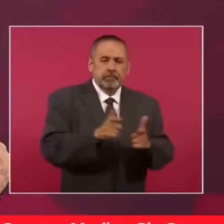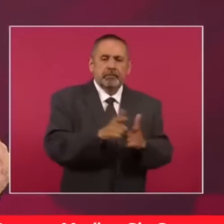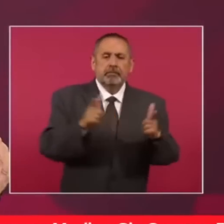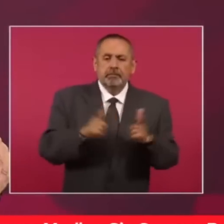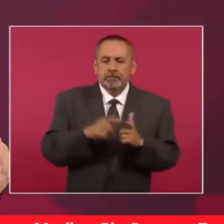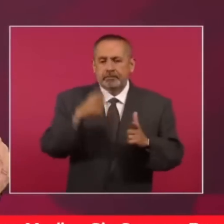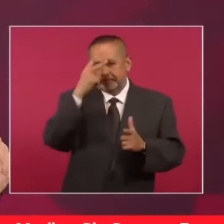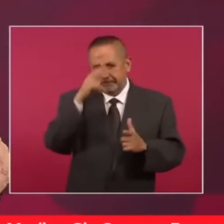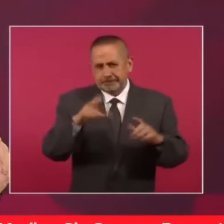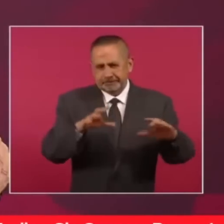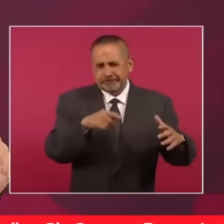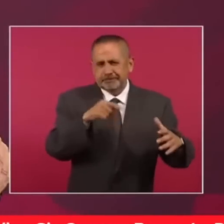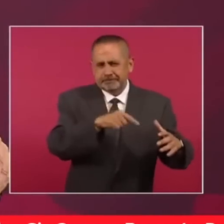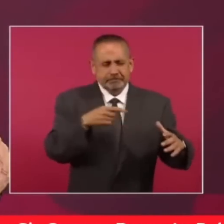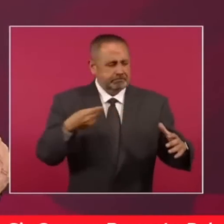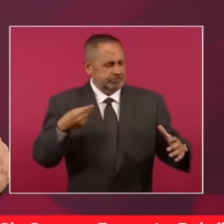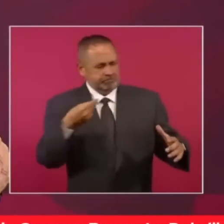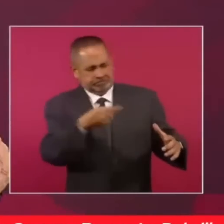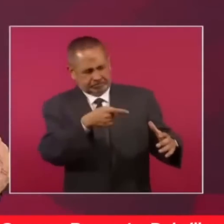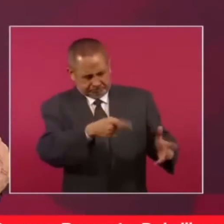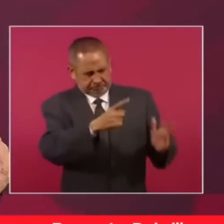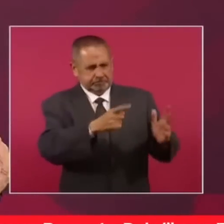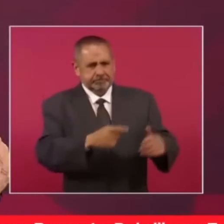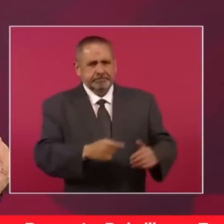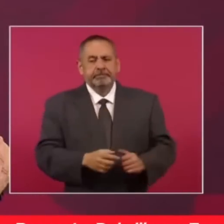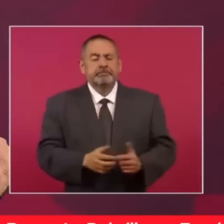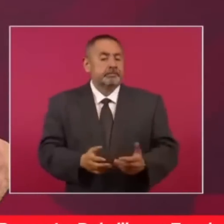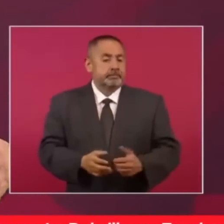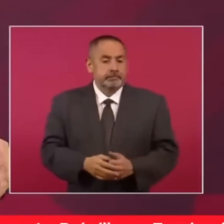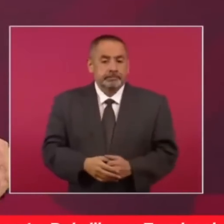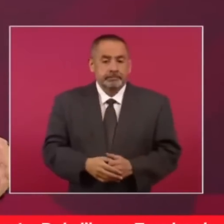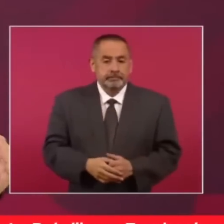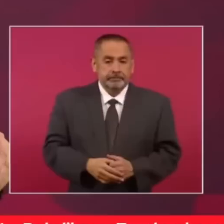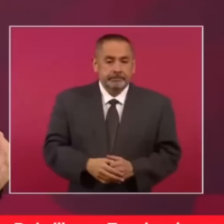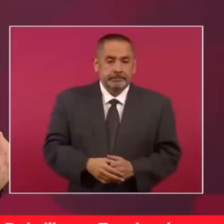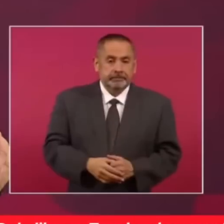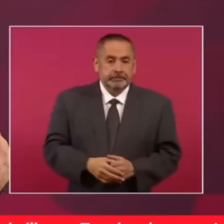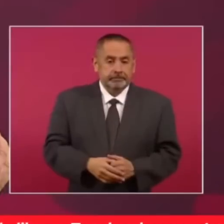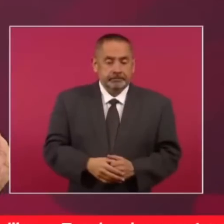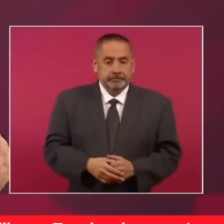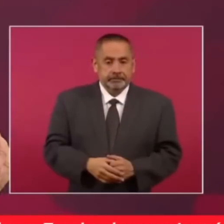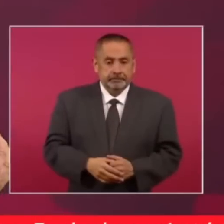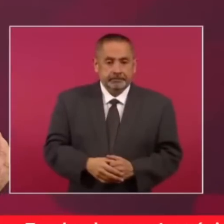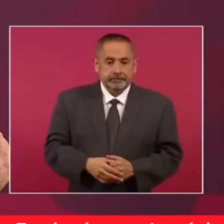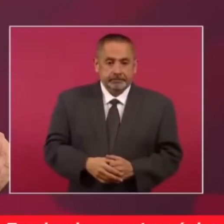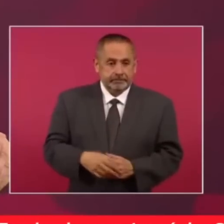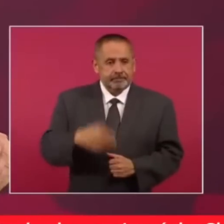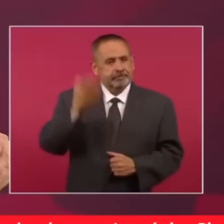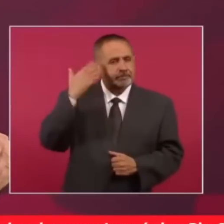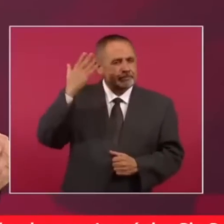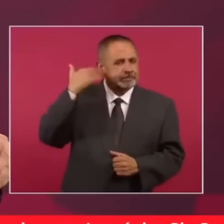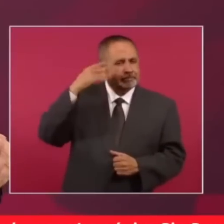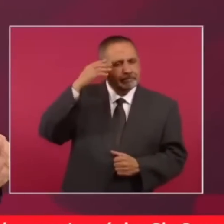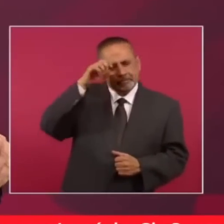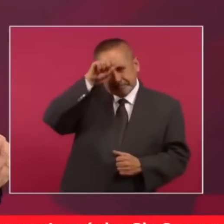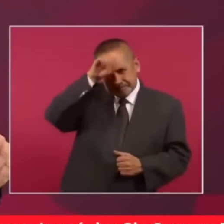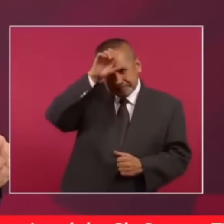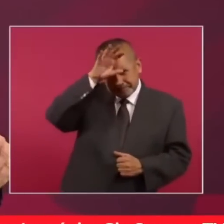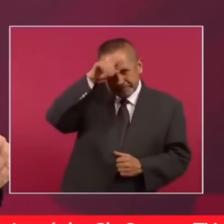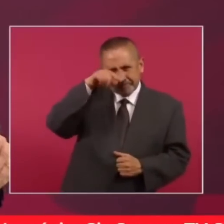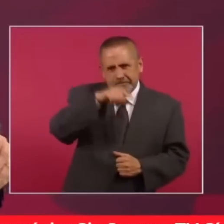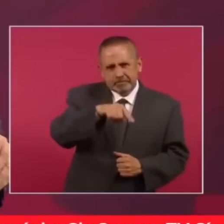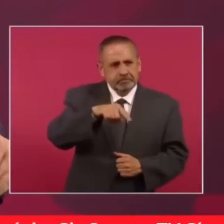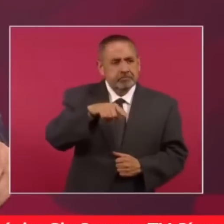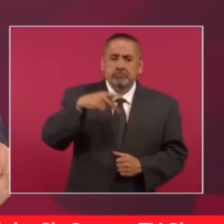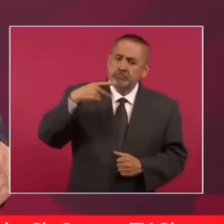2, hace un ejercicio de rendición de cuentas. Todos los días, no solo el presidente, sino su equipo de diferentes